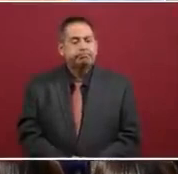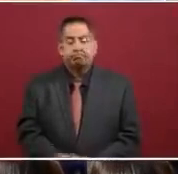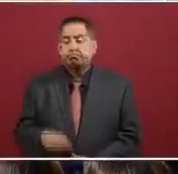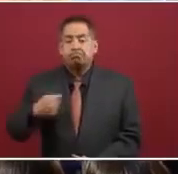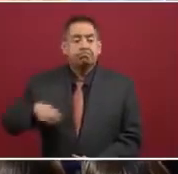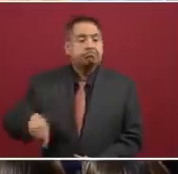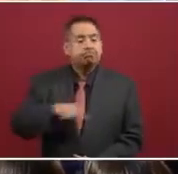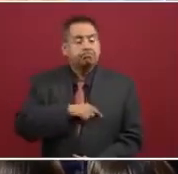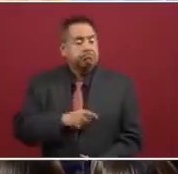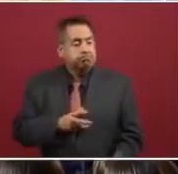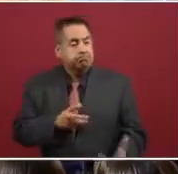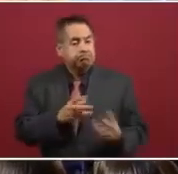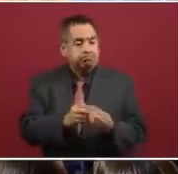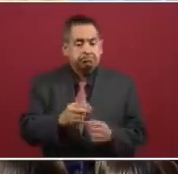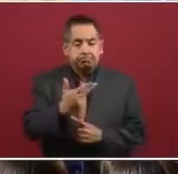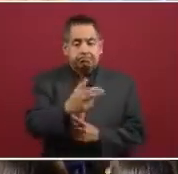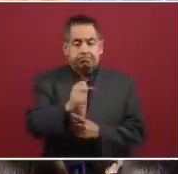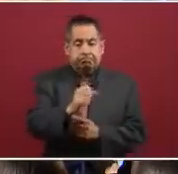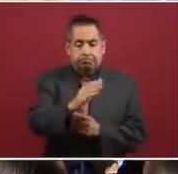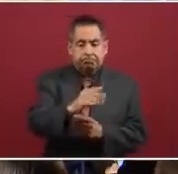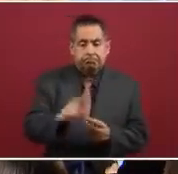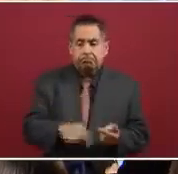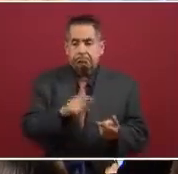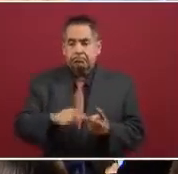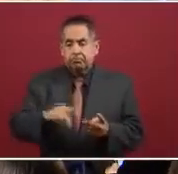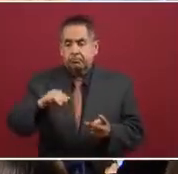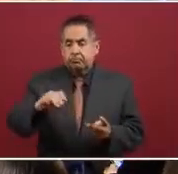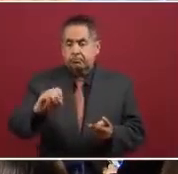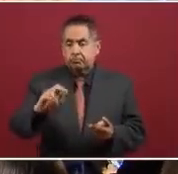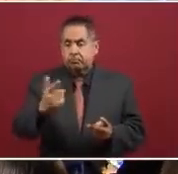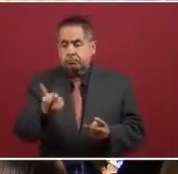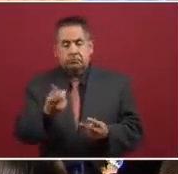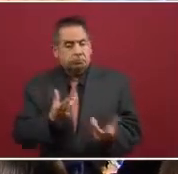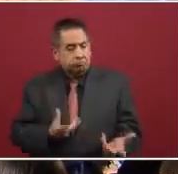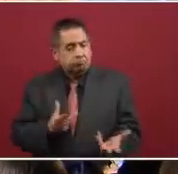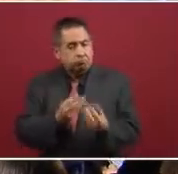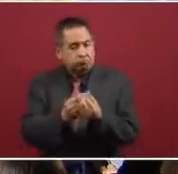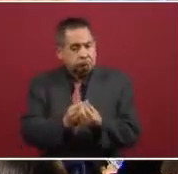Nosotros nos unimos a HSBC y JP Morgan